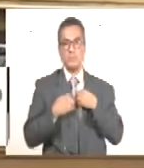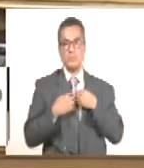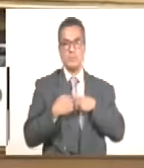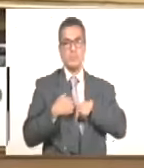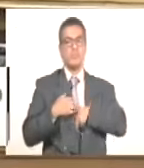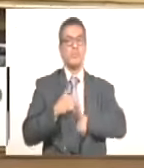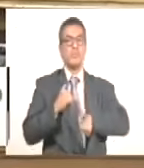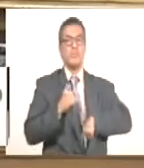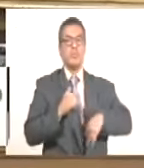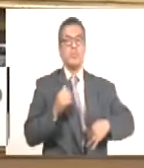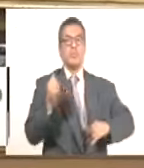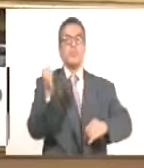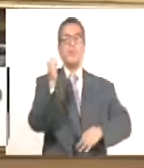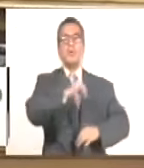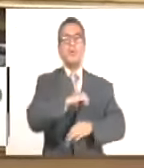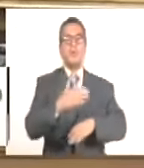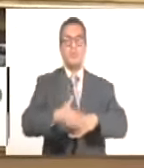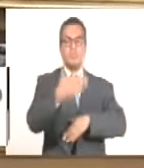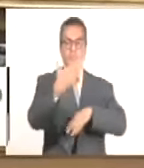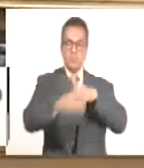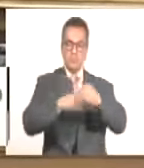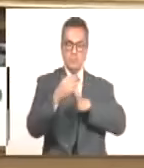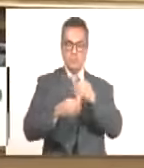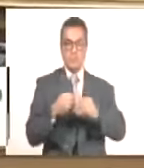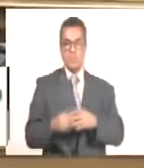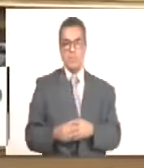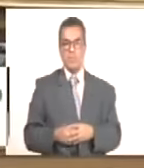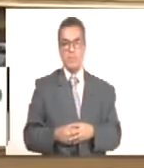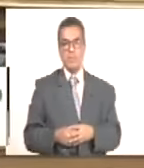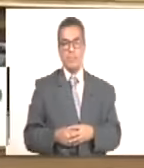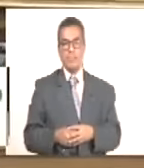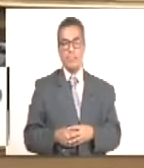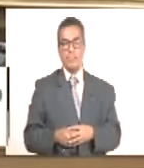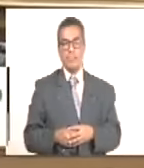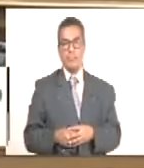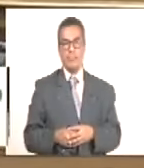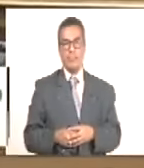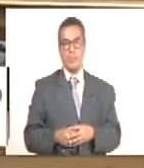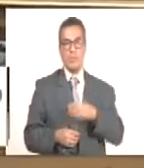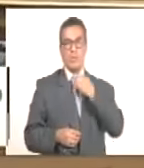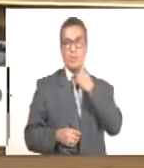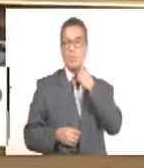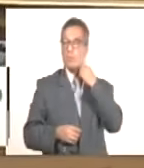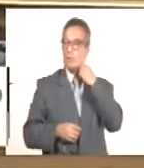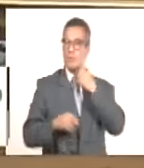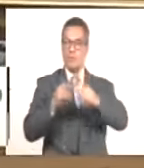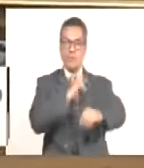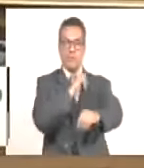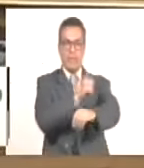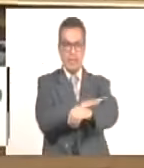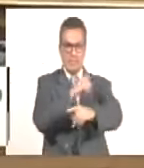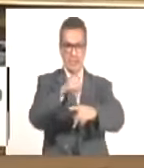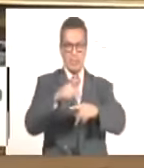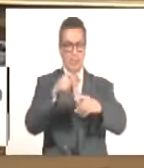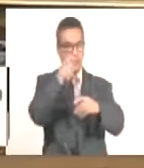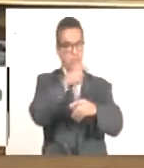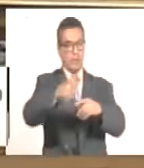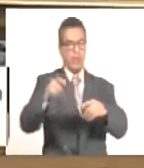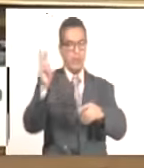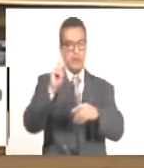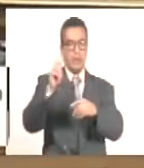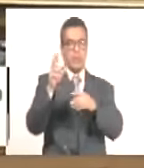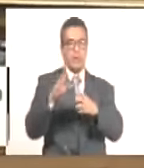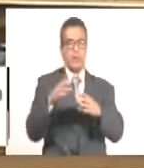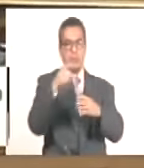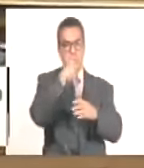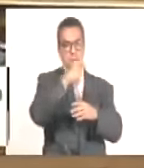derribar las murallas que se habían establecido de manera agresiva en contra del pueblo de Venezuela y